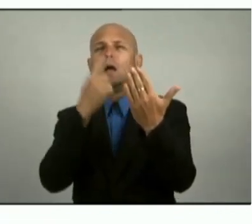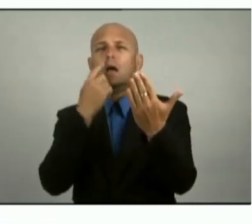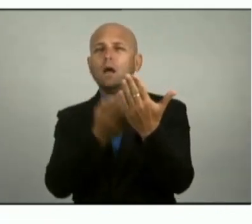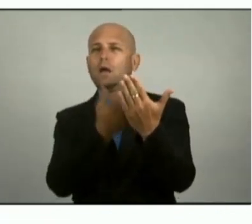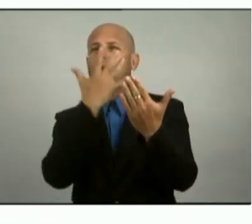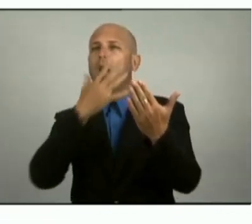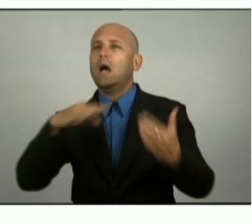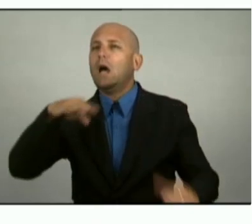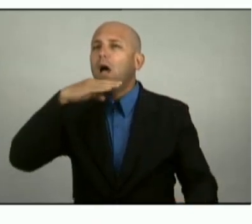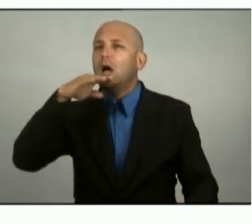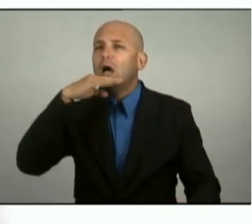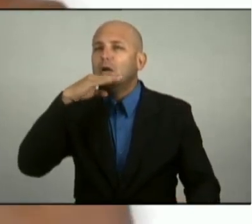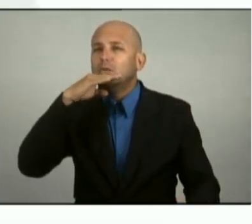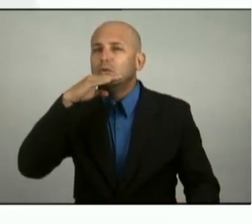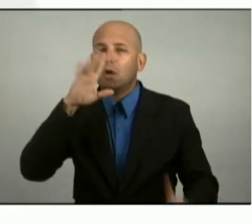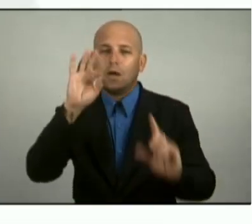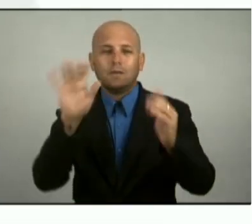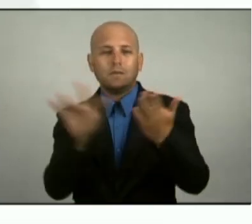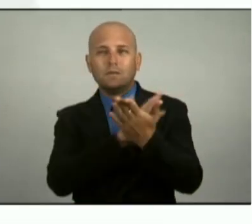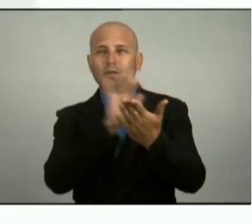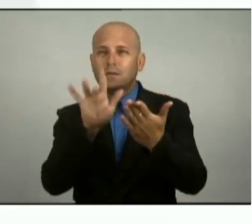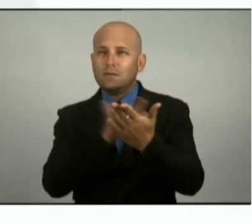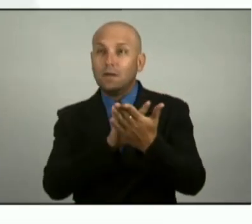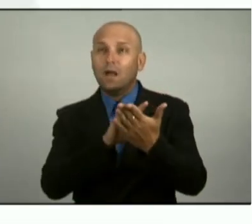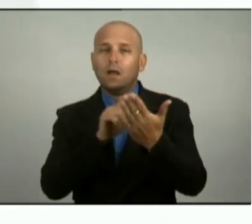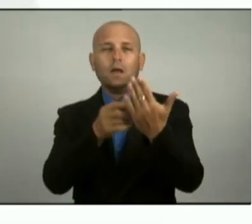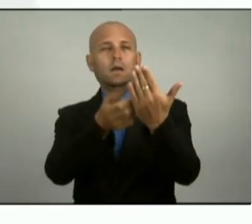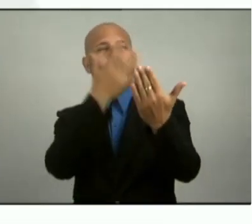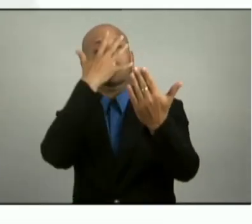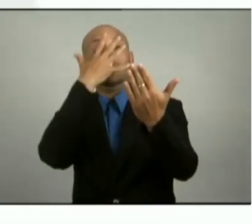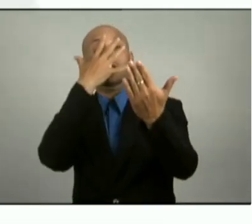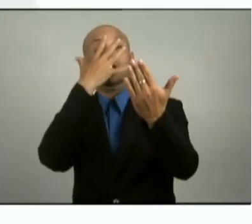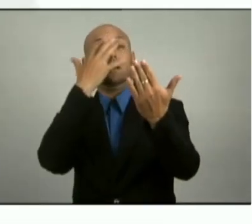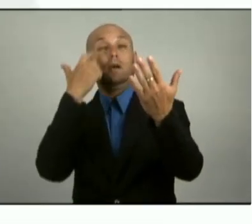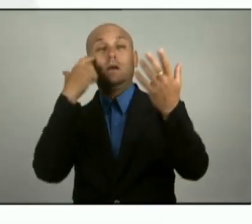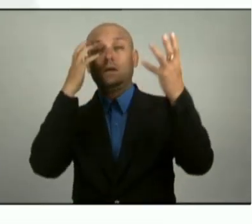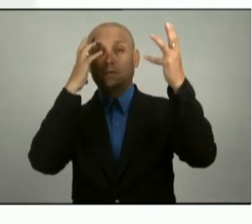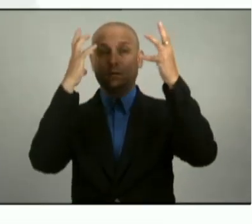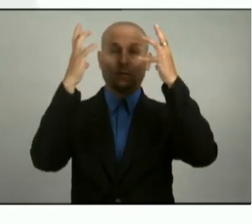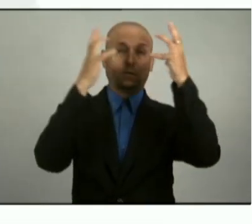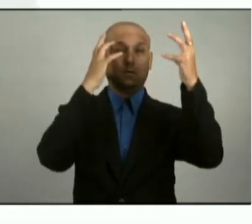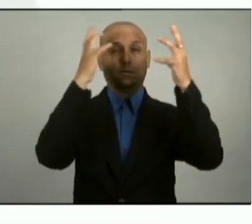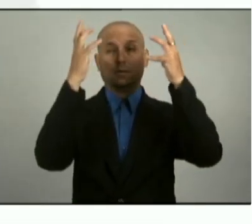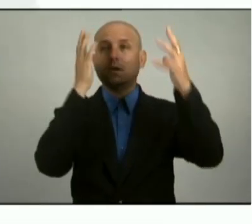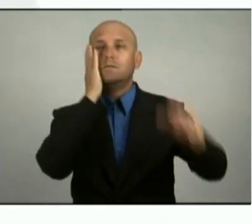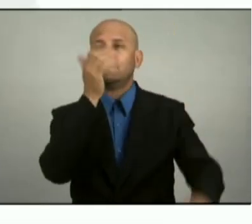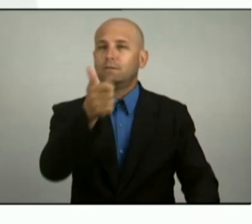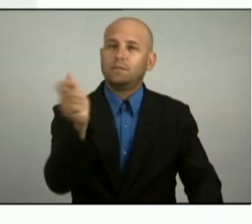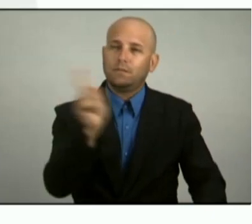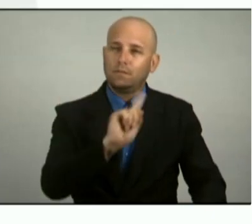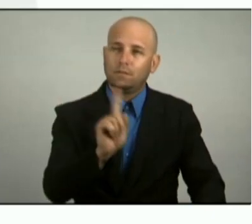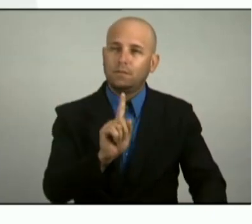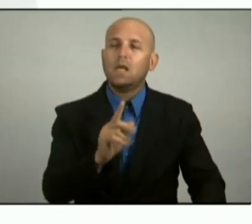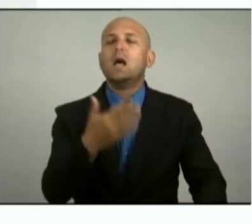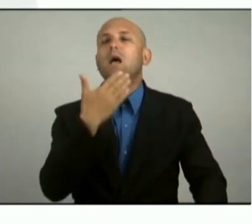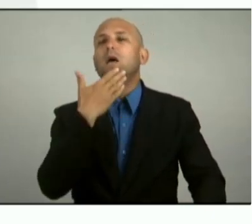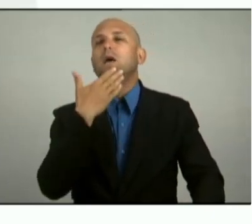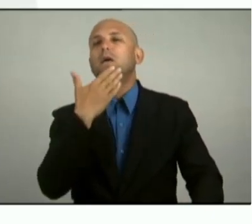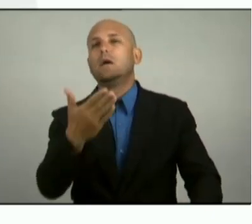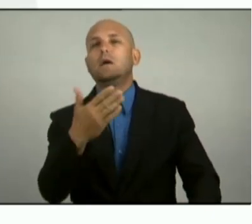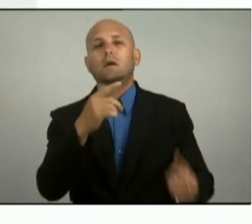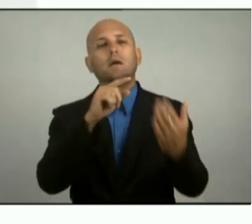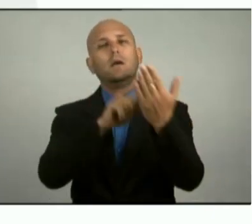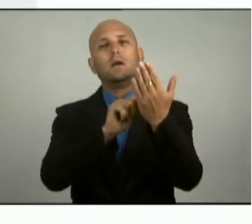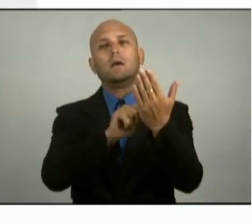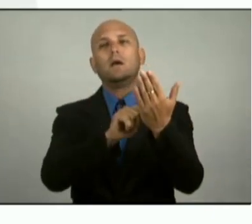dispositivos electrónicos puede interrumpir el ritmo natural del sueño es mejor evitar usar dispositivos electrónicos a